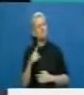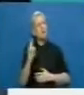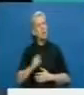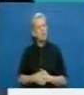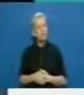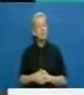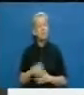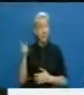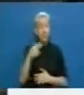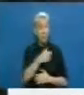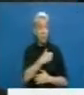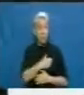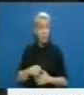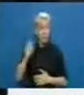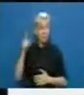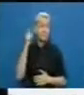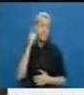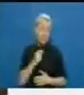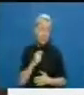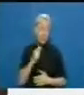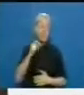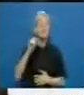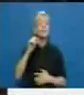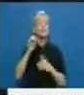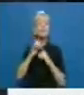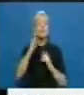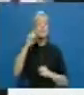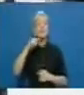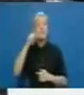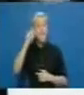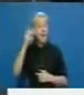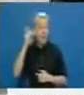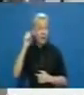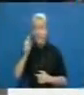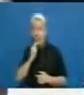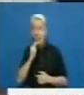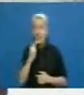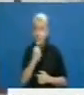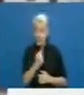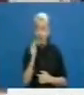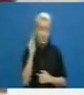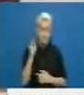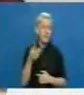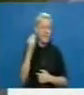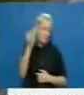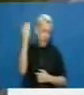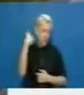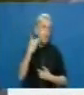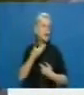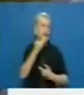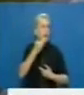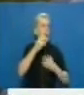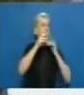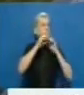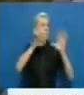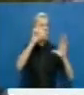Esto decía el gobernador de La Rioja, Ricardo Quintela, en una entrevista radial que dio el sábado y que ha tenido repercusión en todo el